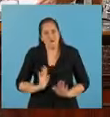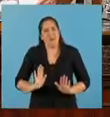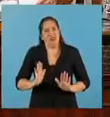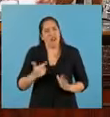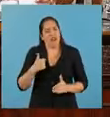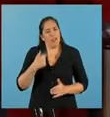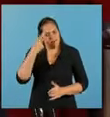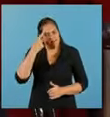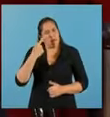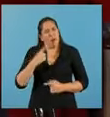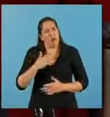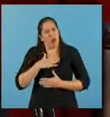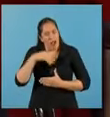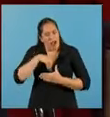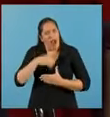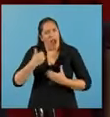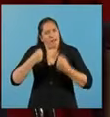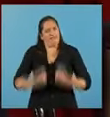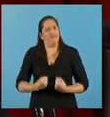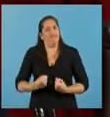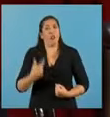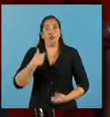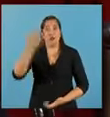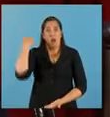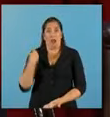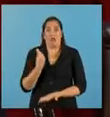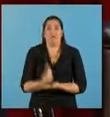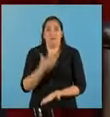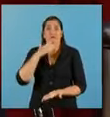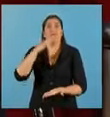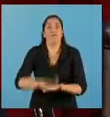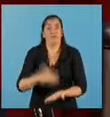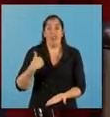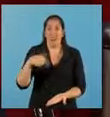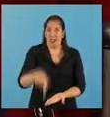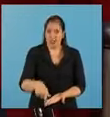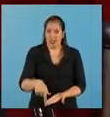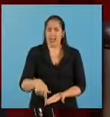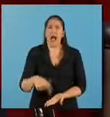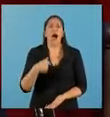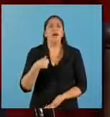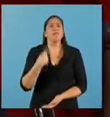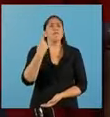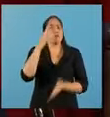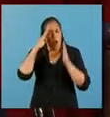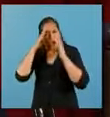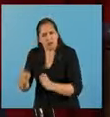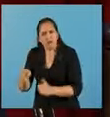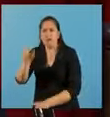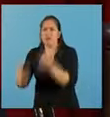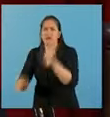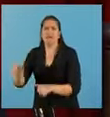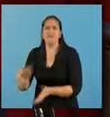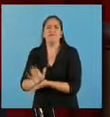convicción. Lo dije al jurar como presidente de la Argentina. Comencemos por los últimos para llegar a